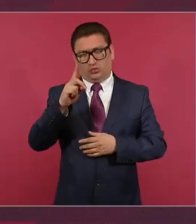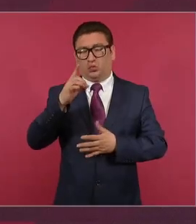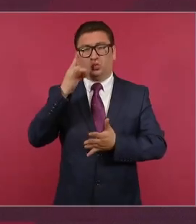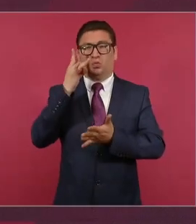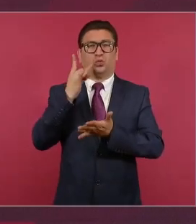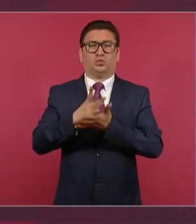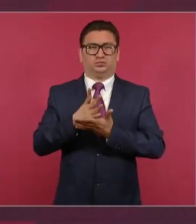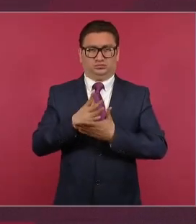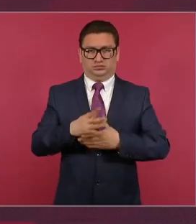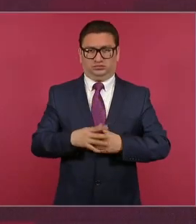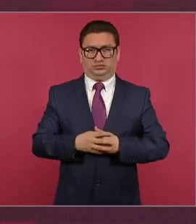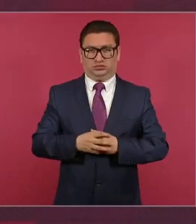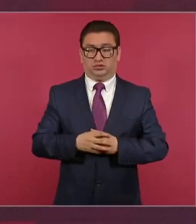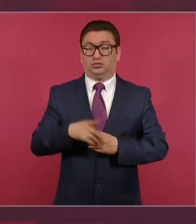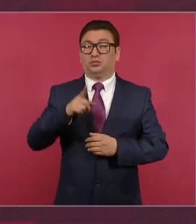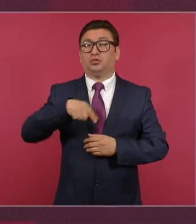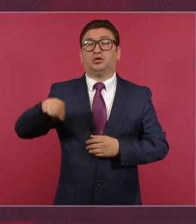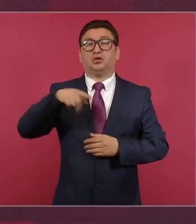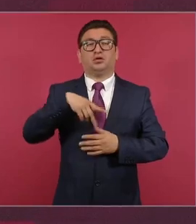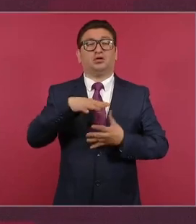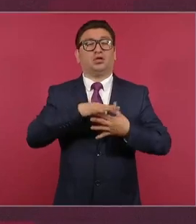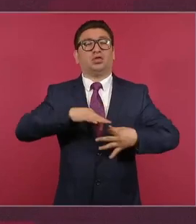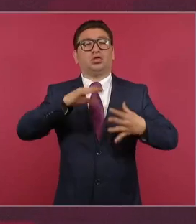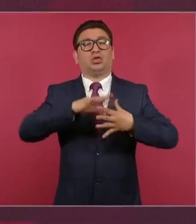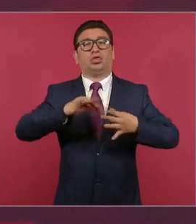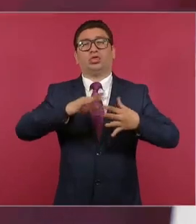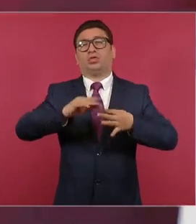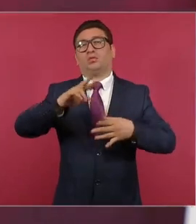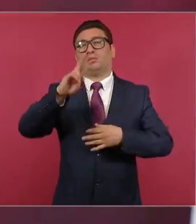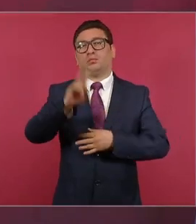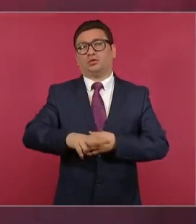únicos dueños de la verdad,